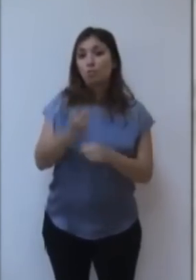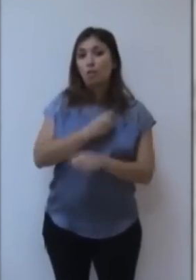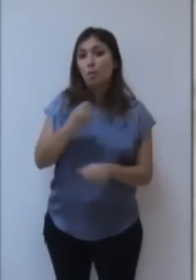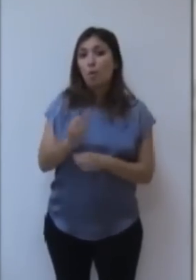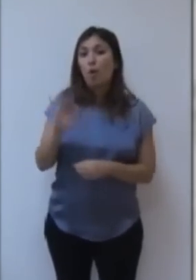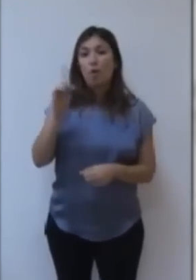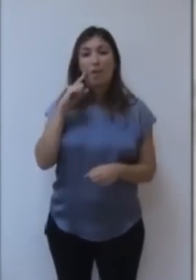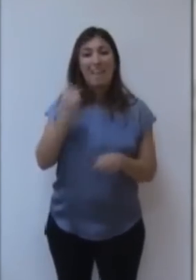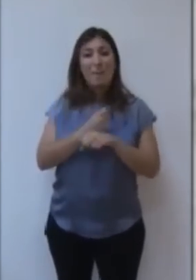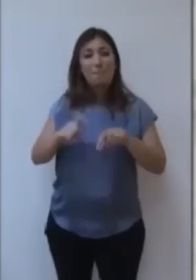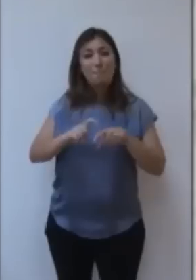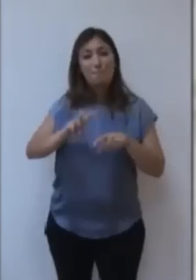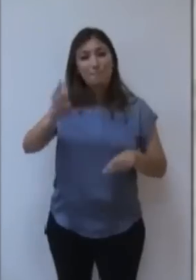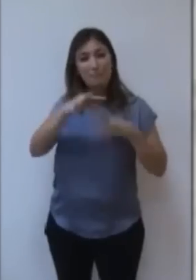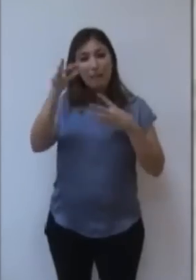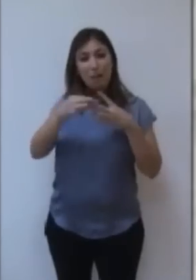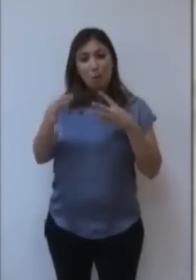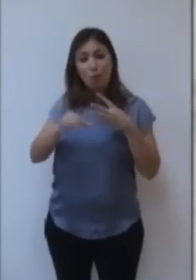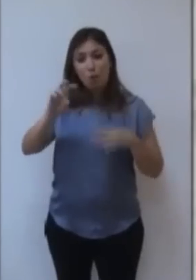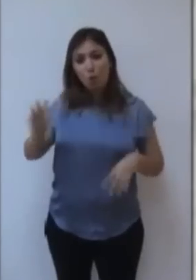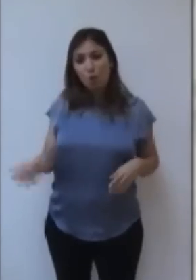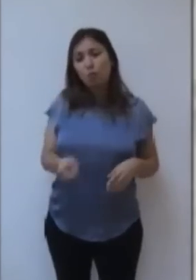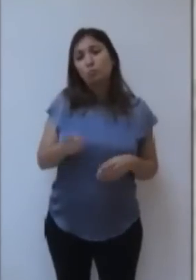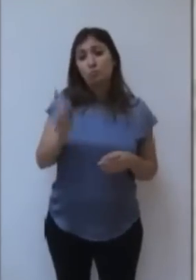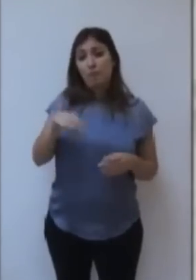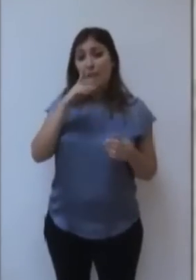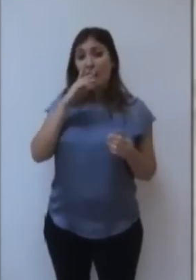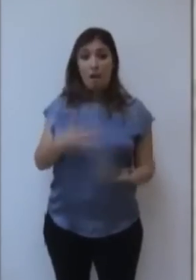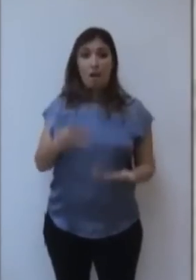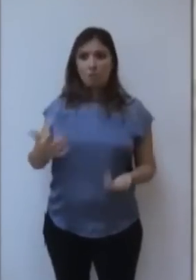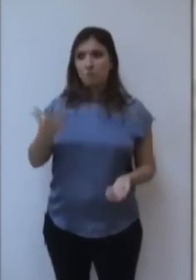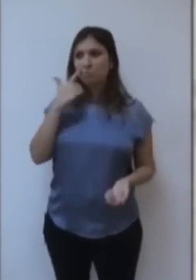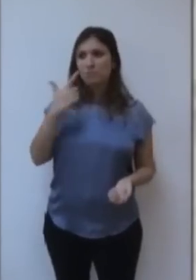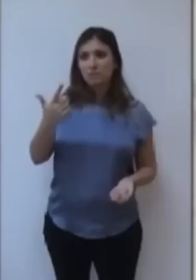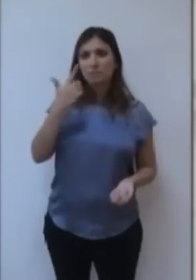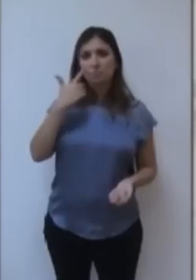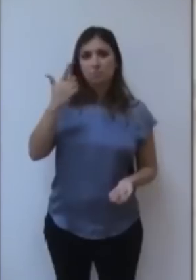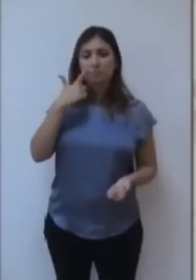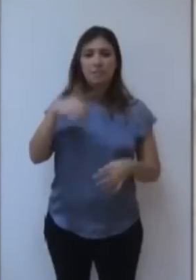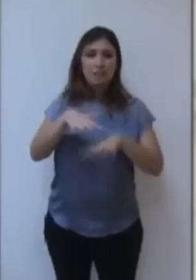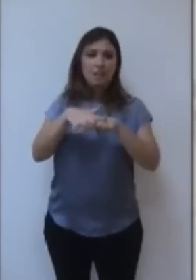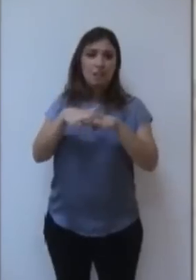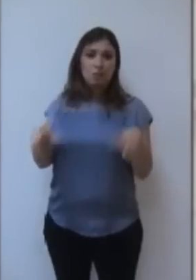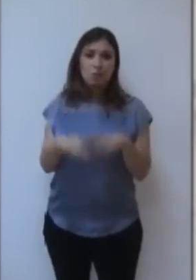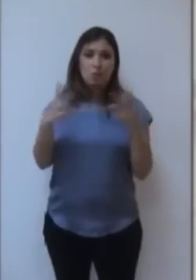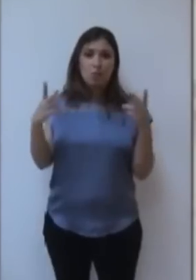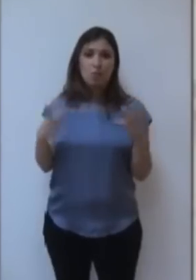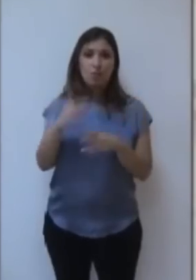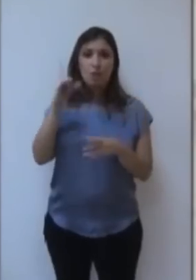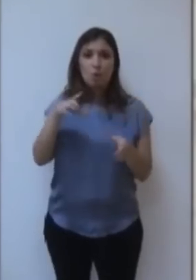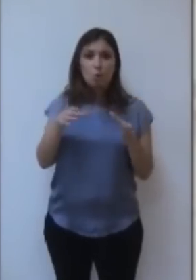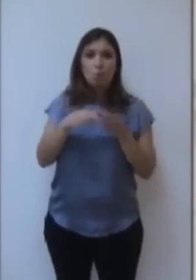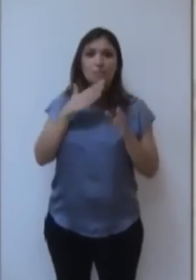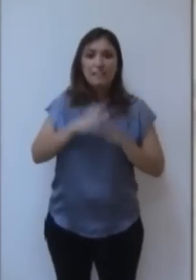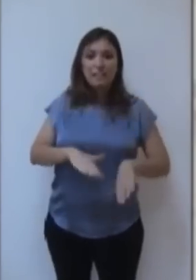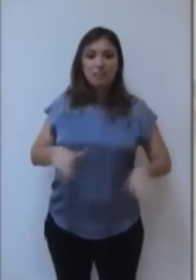empleo, es que hoy en día que se está observando en el ámbito de las redes sociales, grupos de niños que